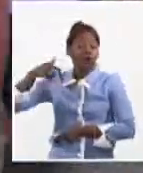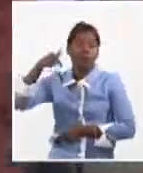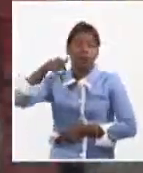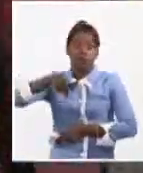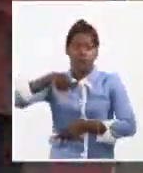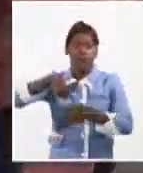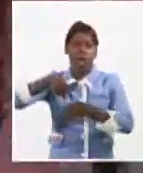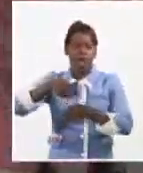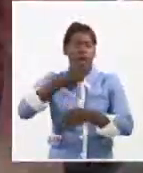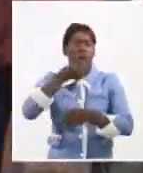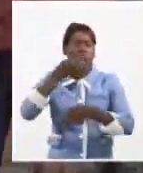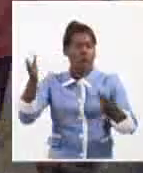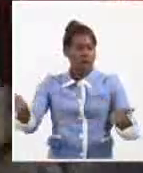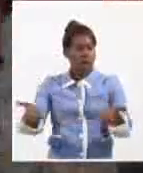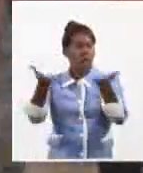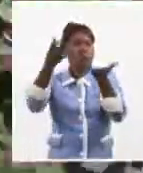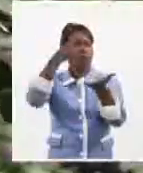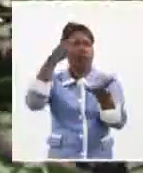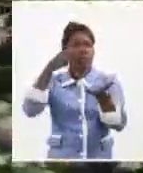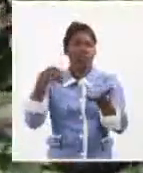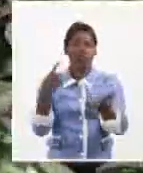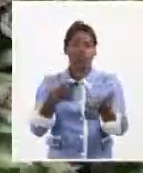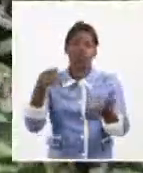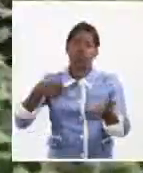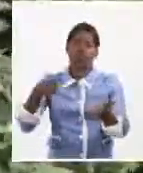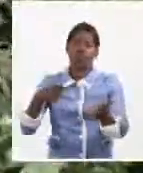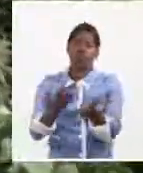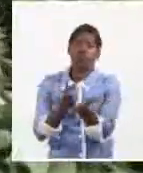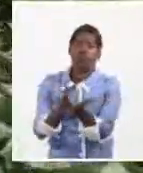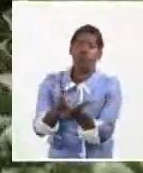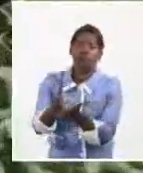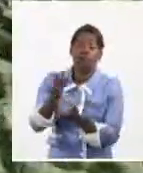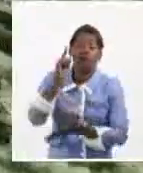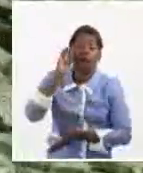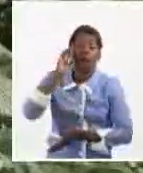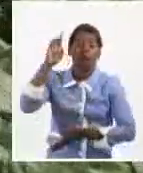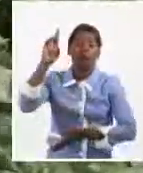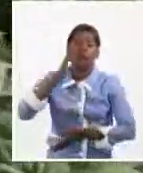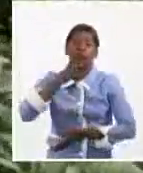26 en el 24. En la isla, Noel Otaño, Canal Cubano de Noticias.